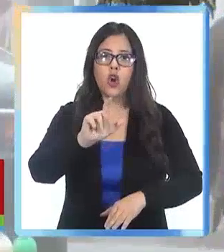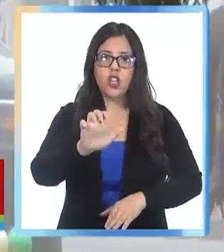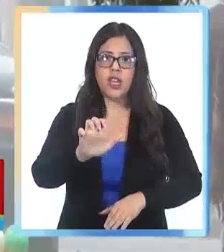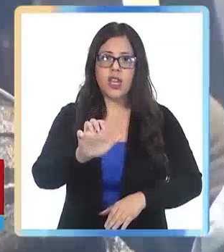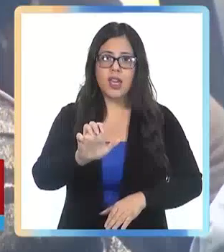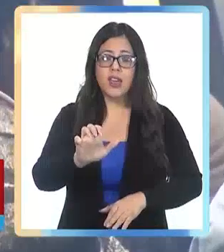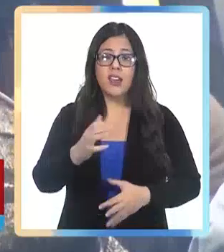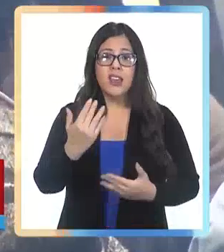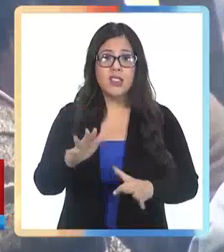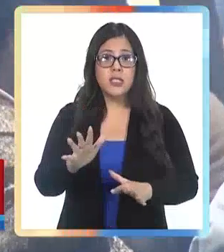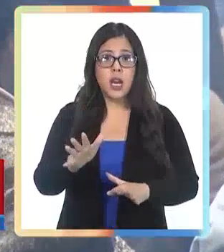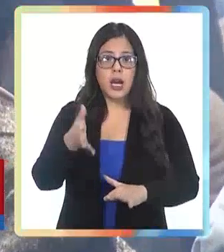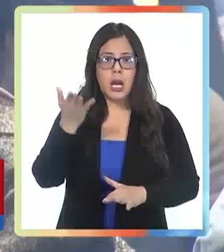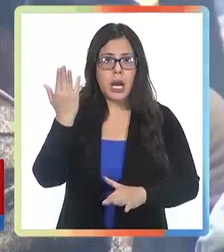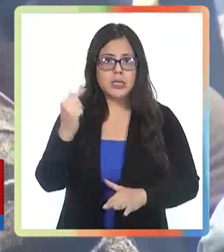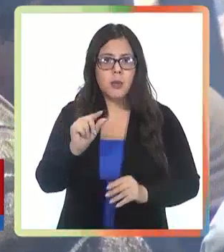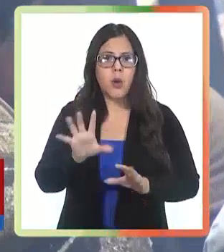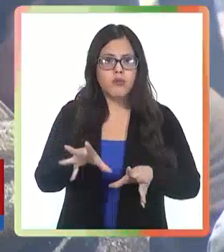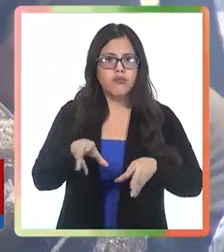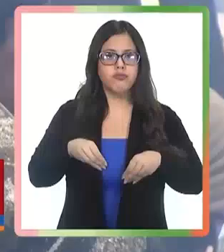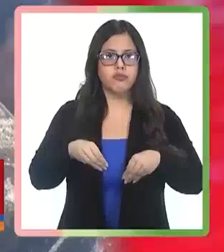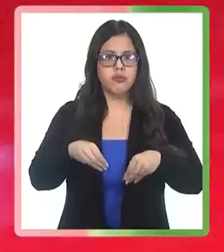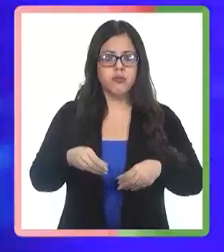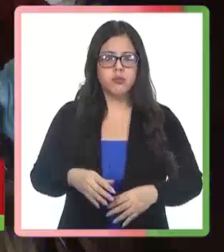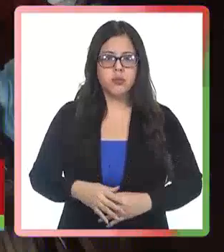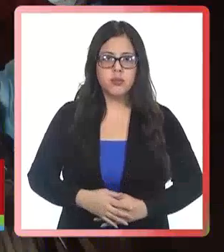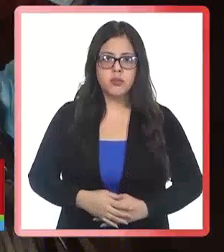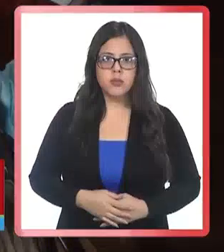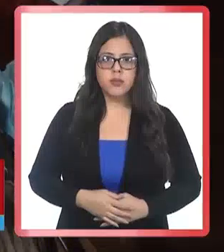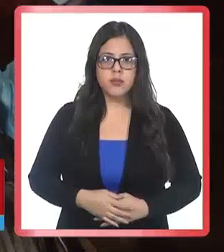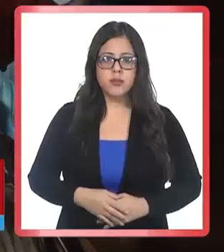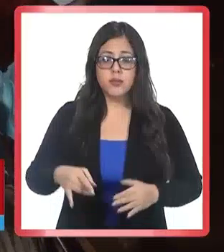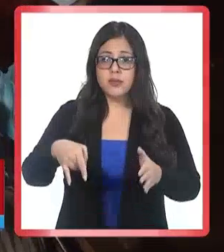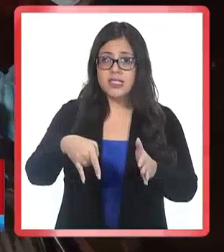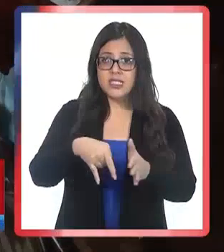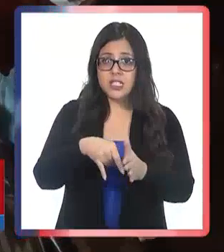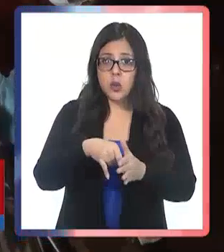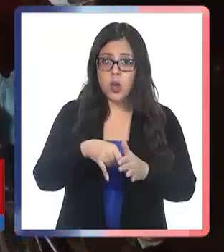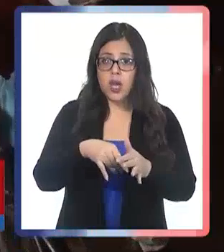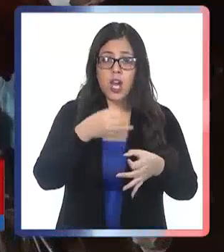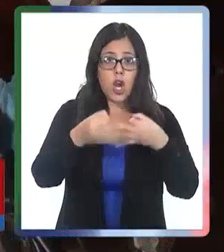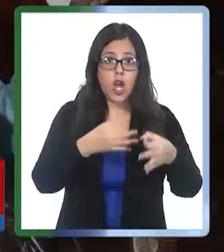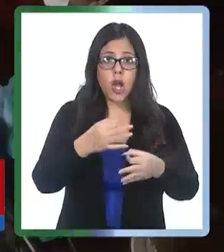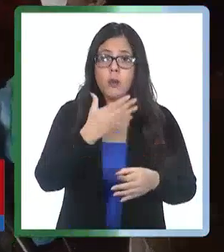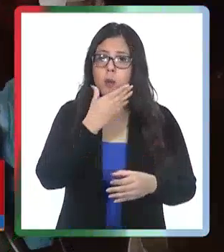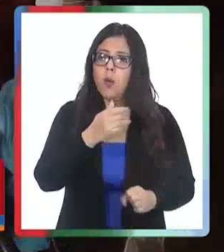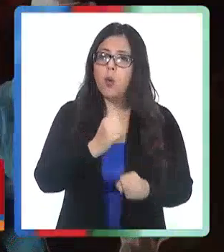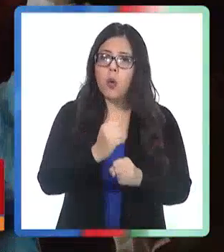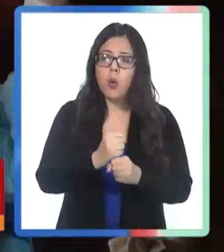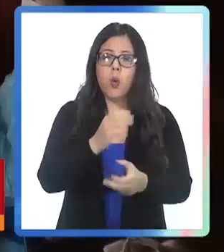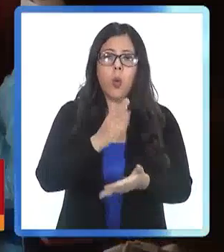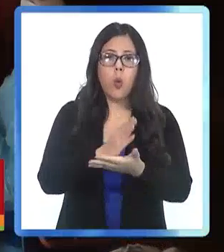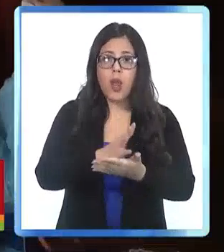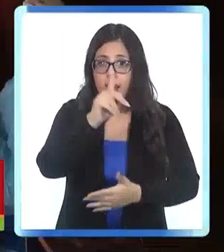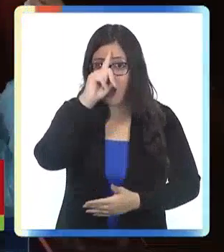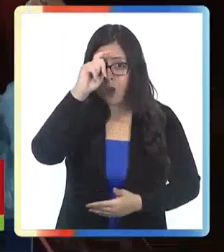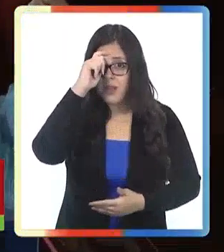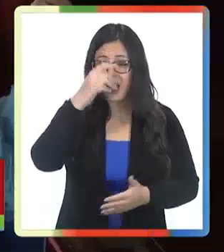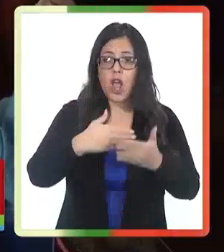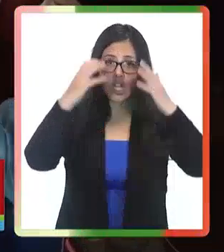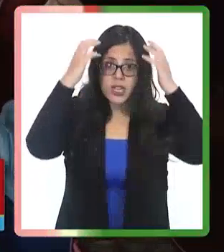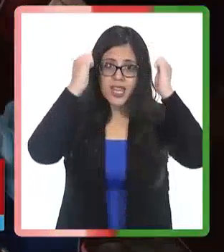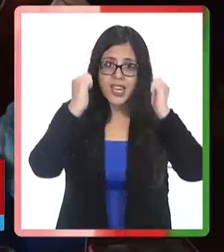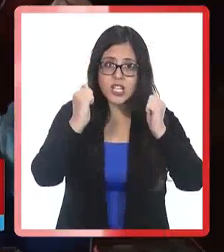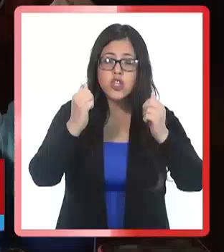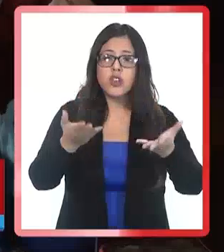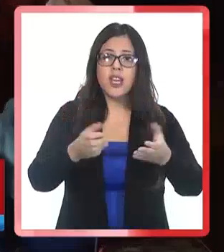Jorge Parga, a pocos días de su nombramiento. Y en Chiloé les contamos del hermoso trabajo de una escuela hospitalaria